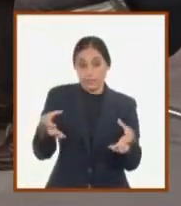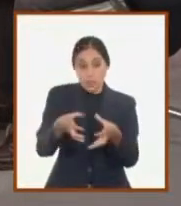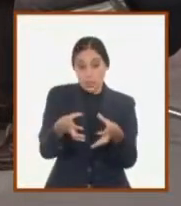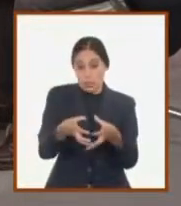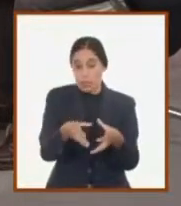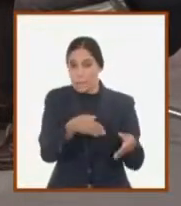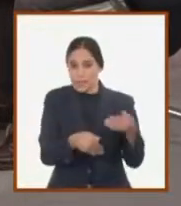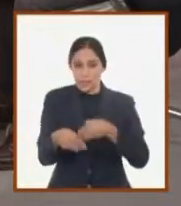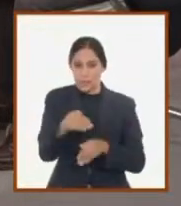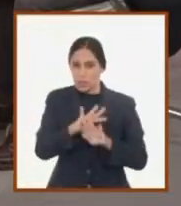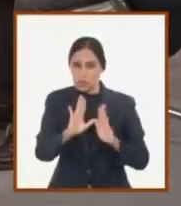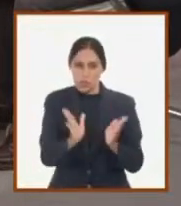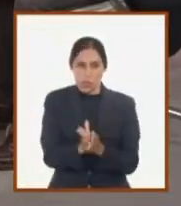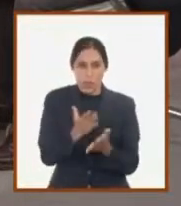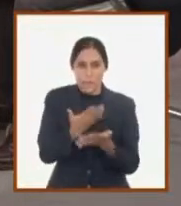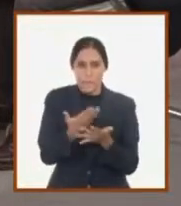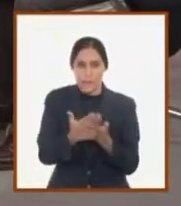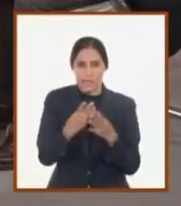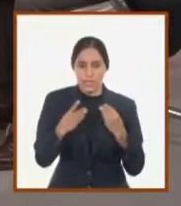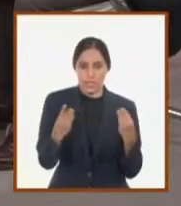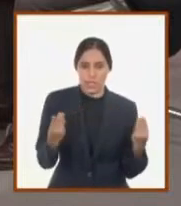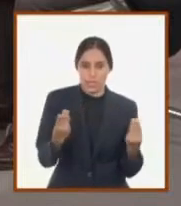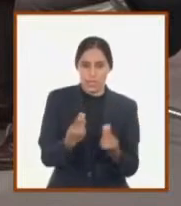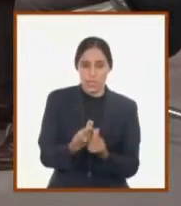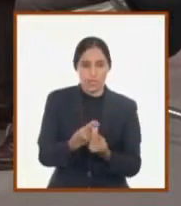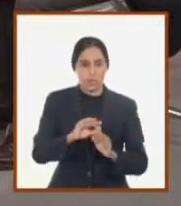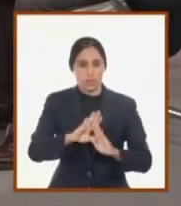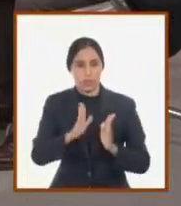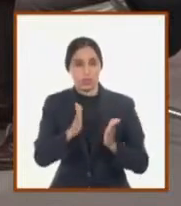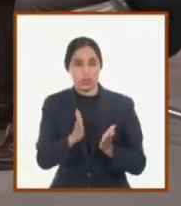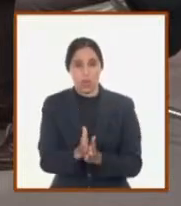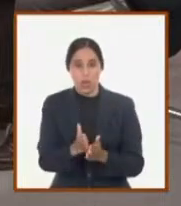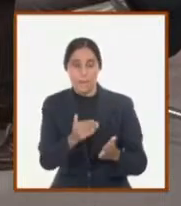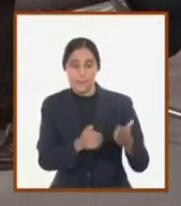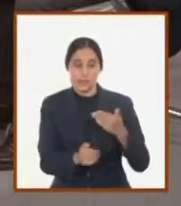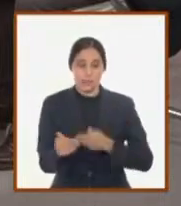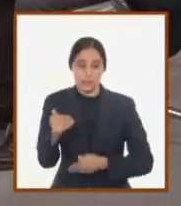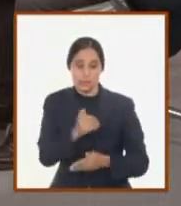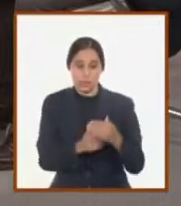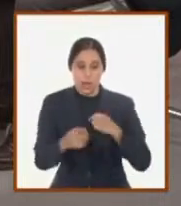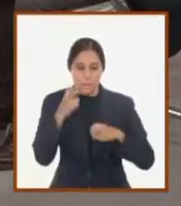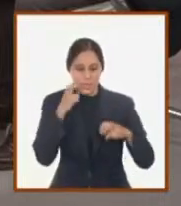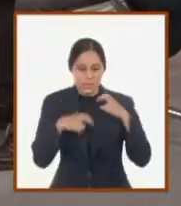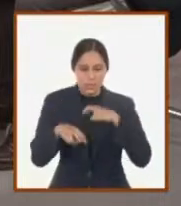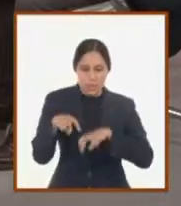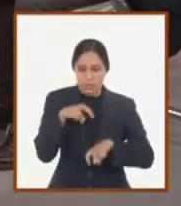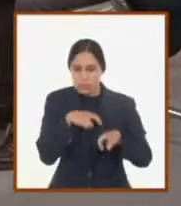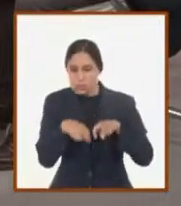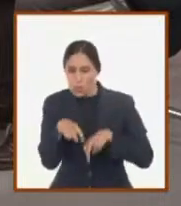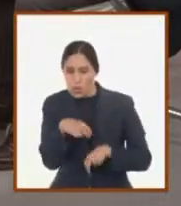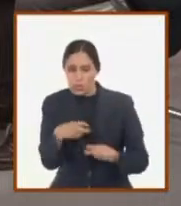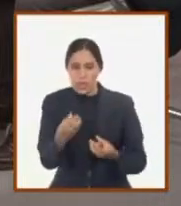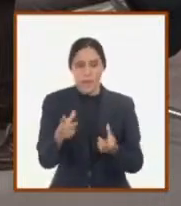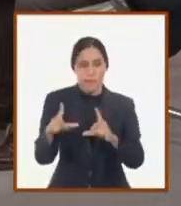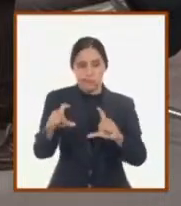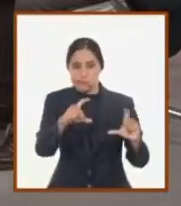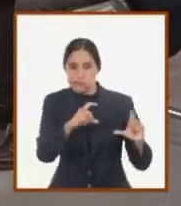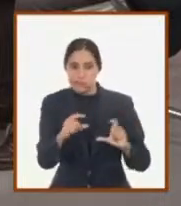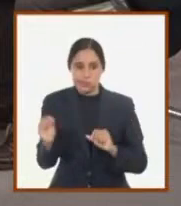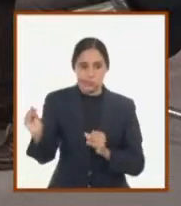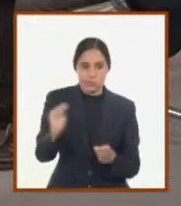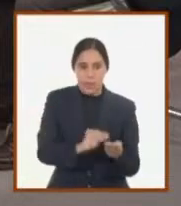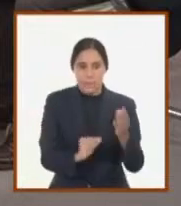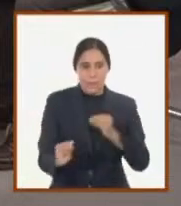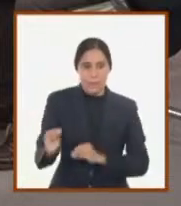participó toda la oficina esas compañeras que vios hablando participaron en las investigaciones en la búsqueda de imágenes y la discriminación en